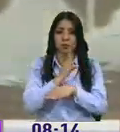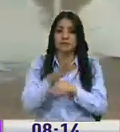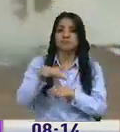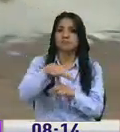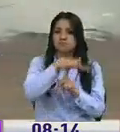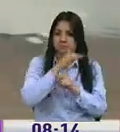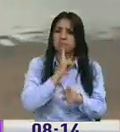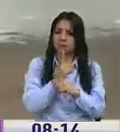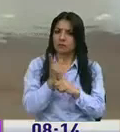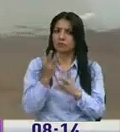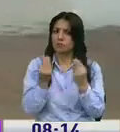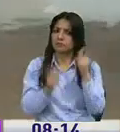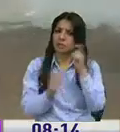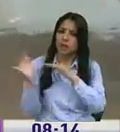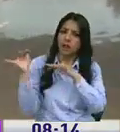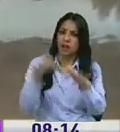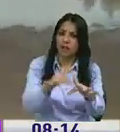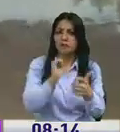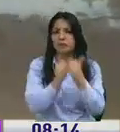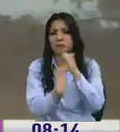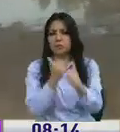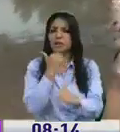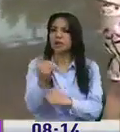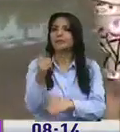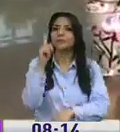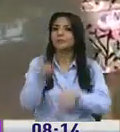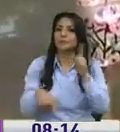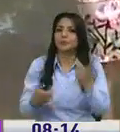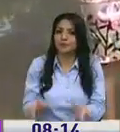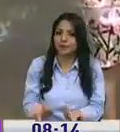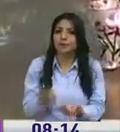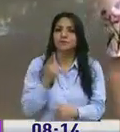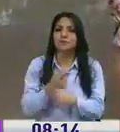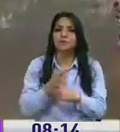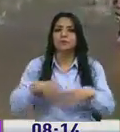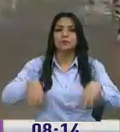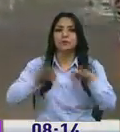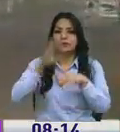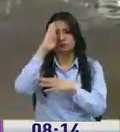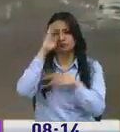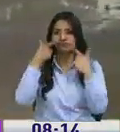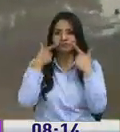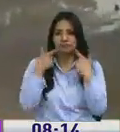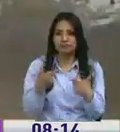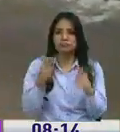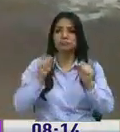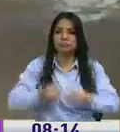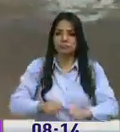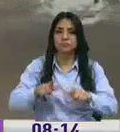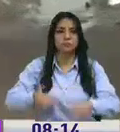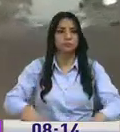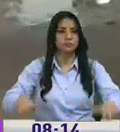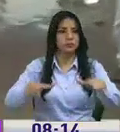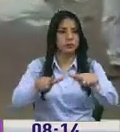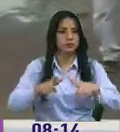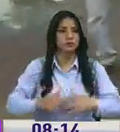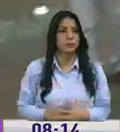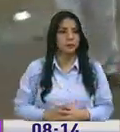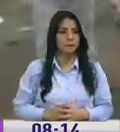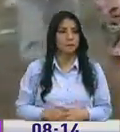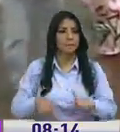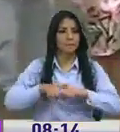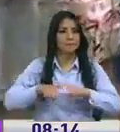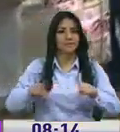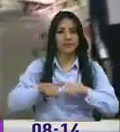parque es bastante amplio y de allí la importancia también que el patrullaje policial también se haga presente el sitio puesto que hay varios